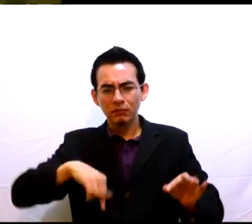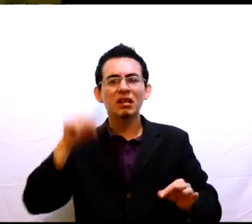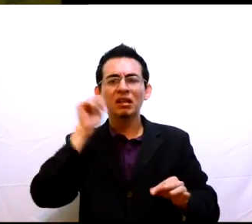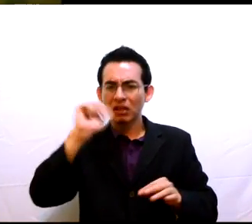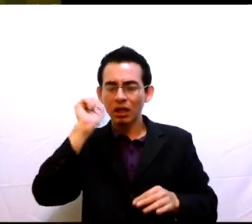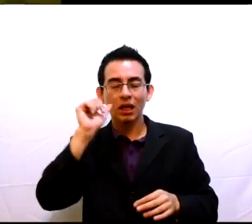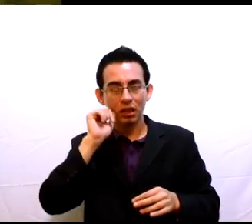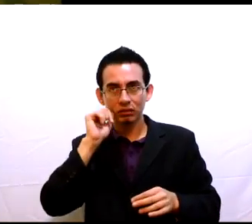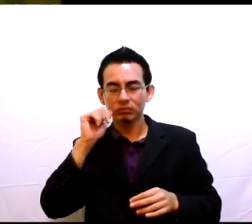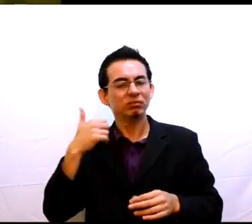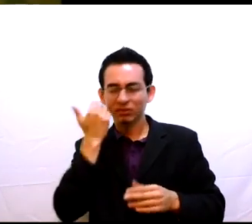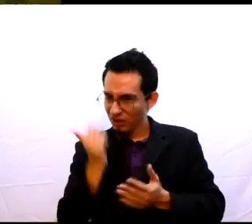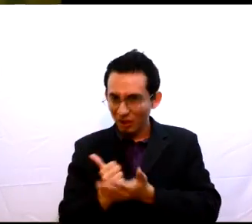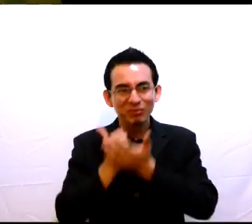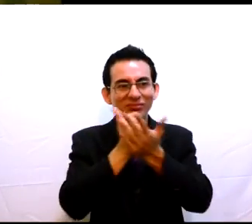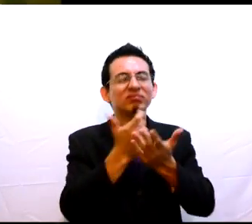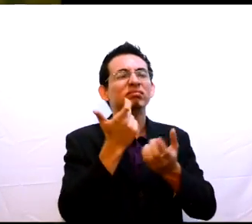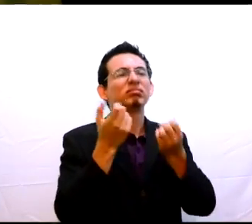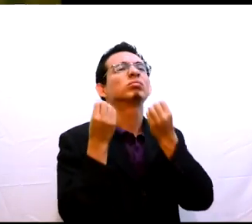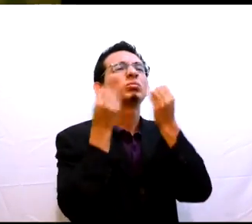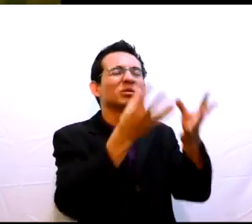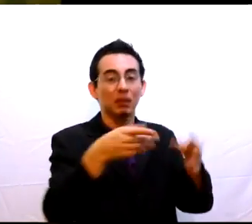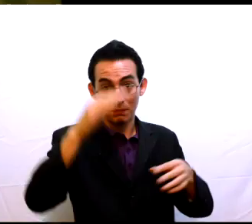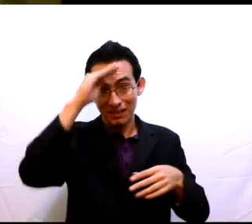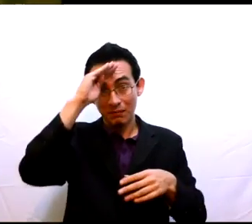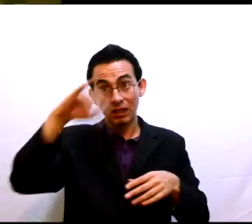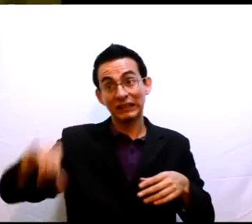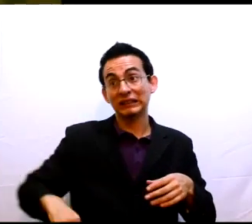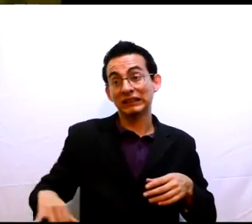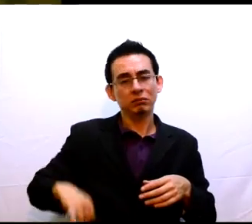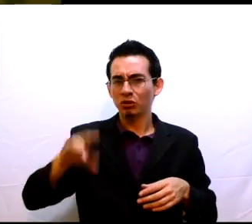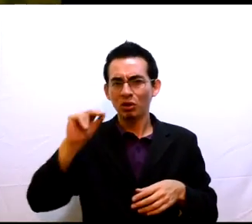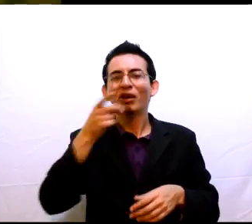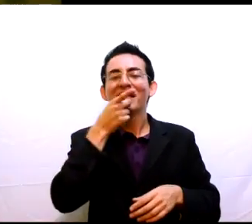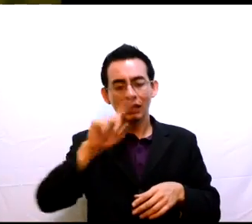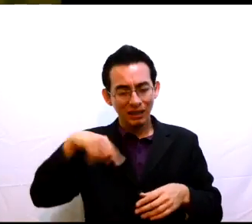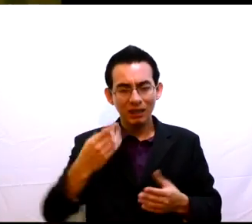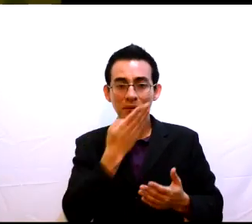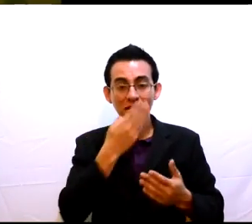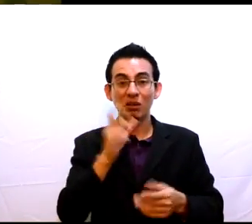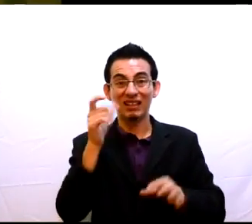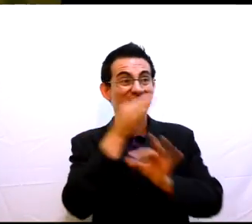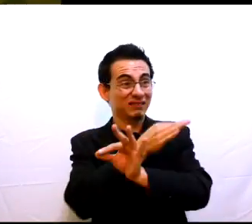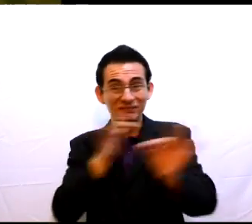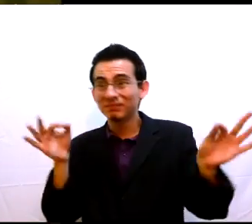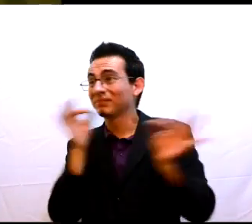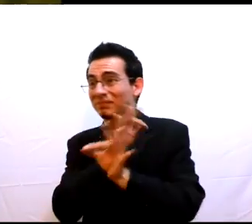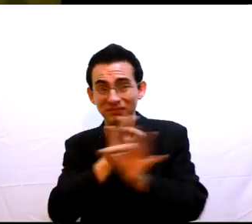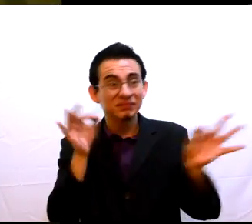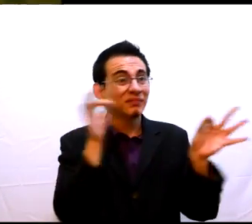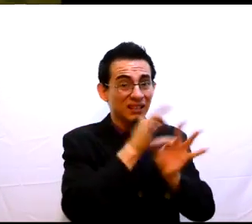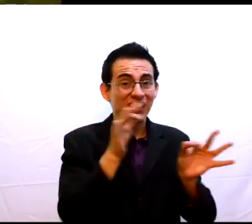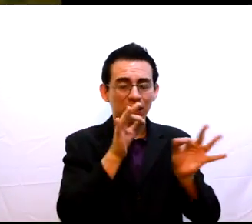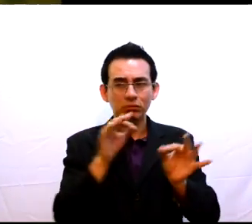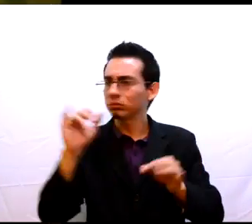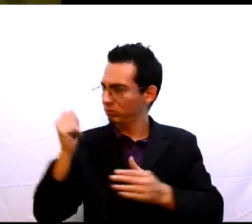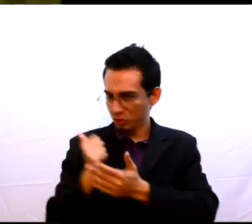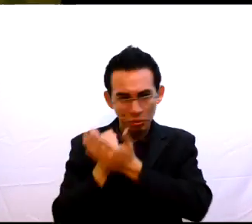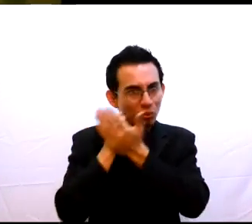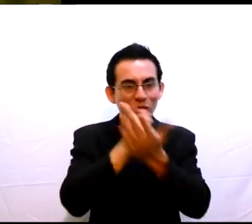lo queremos bendecir también porque la biblia dice eso los predicadores que vienen aquí invitados